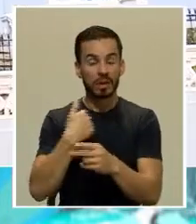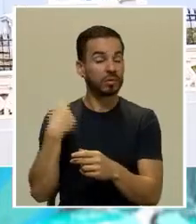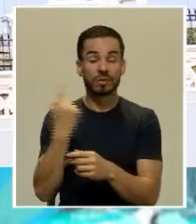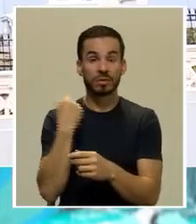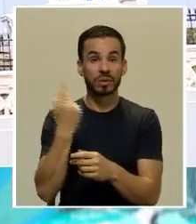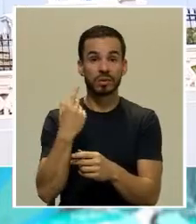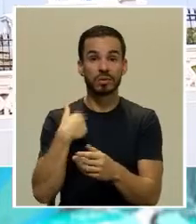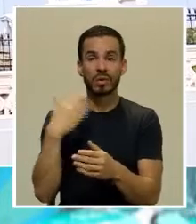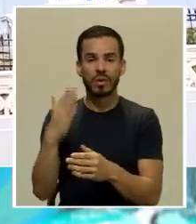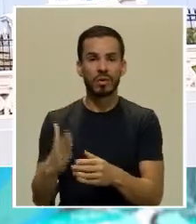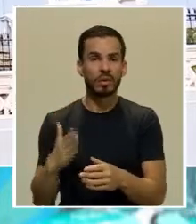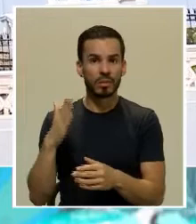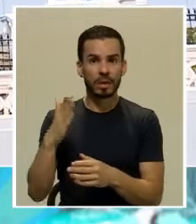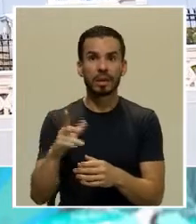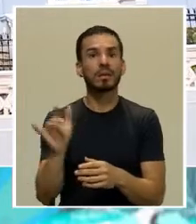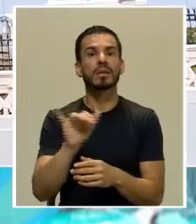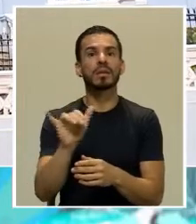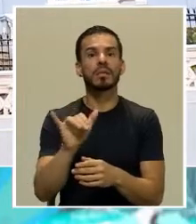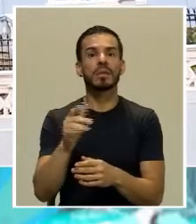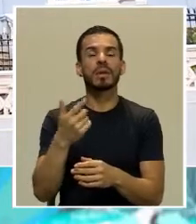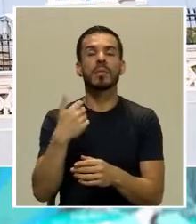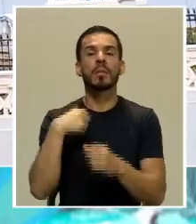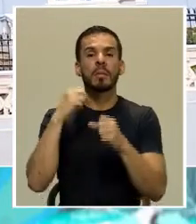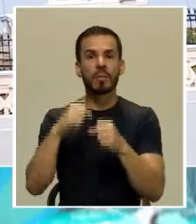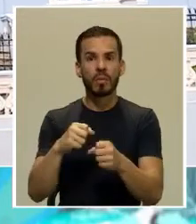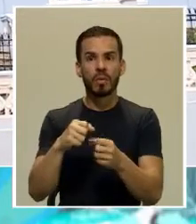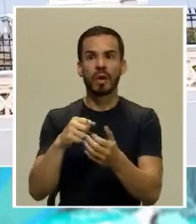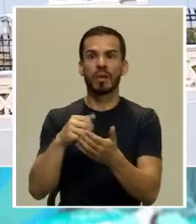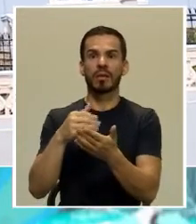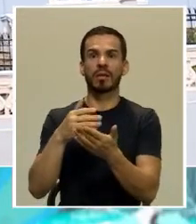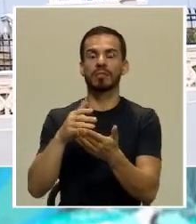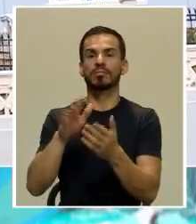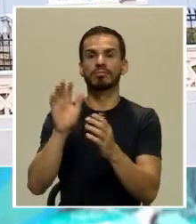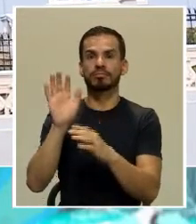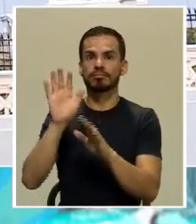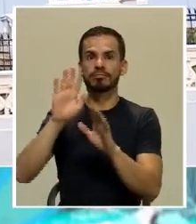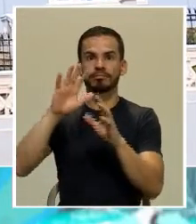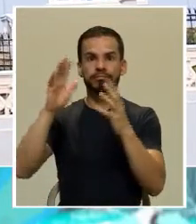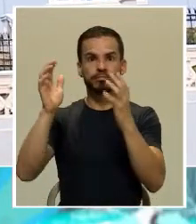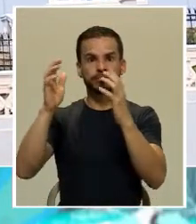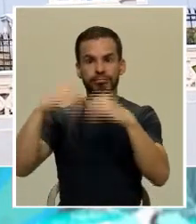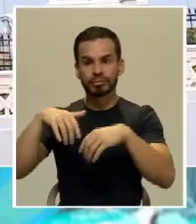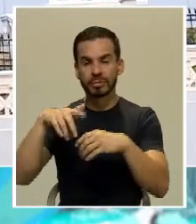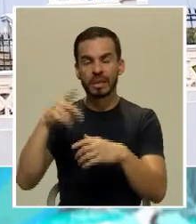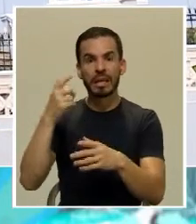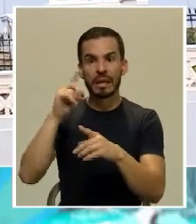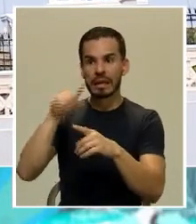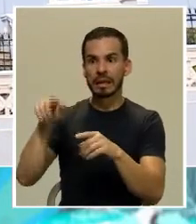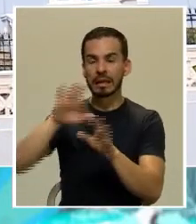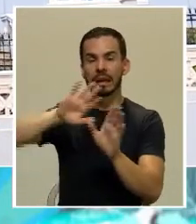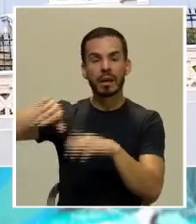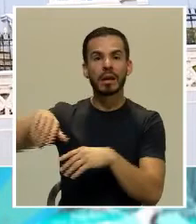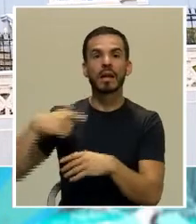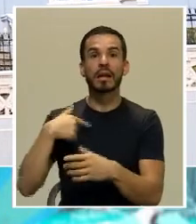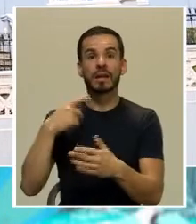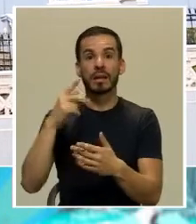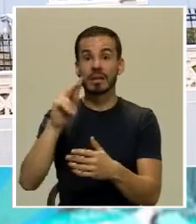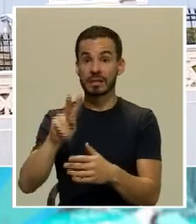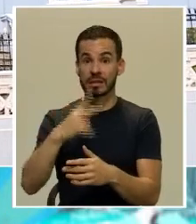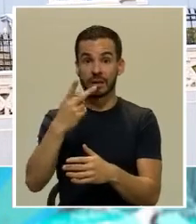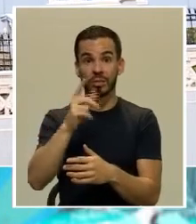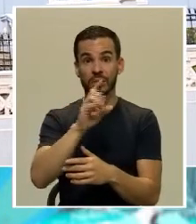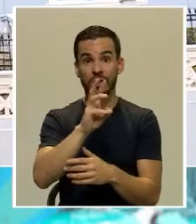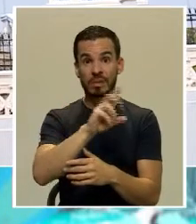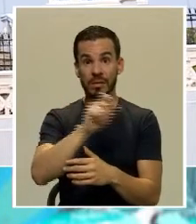no solo que hace más lento, sino que lo pueden tumbar. Ernesto, hay una realidad y es que estamos ya en el